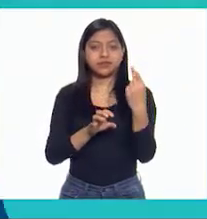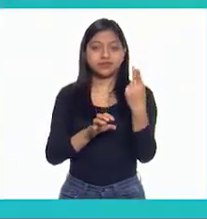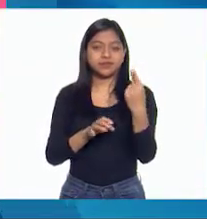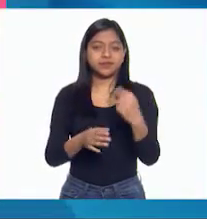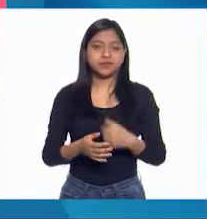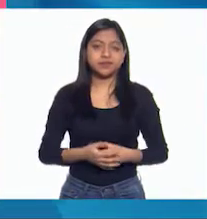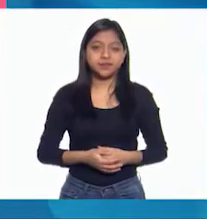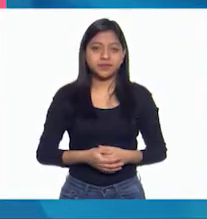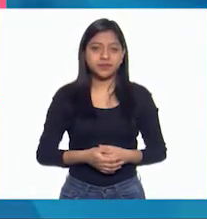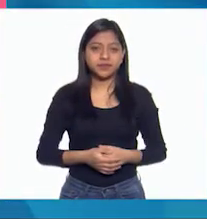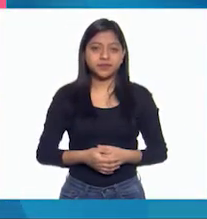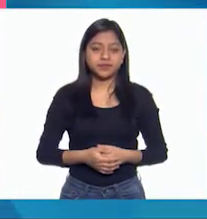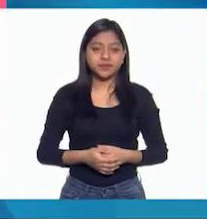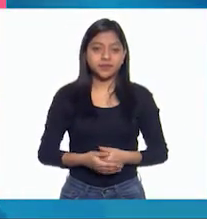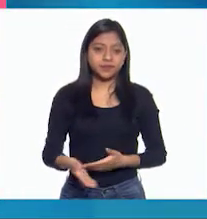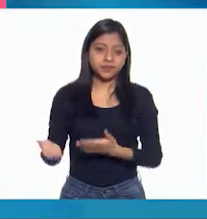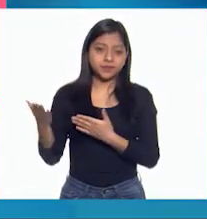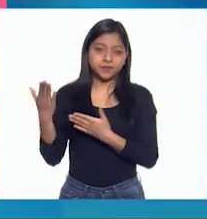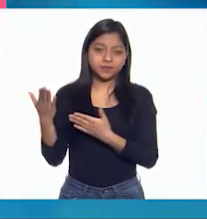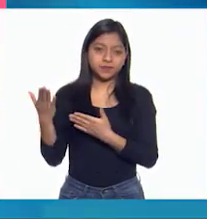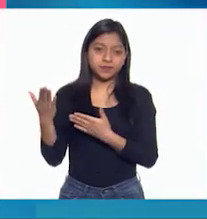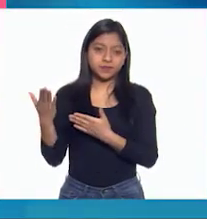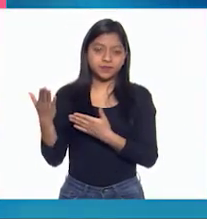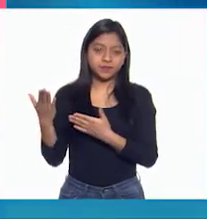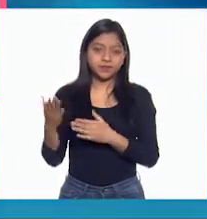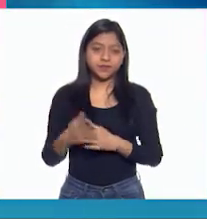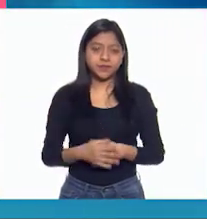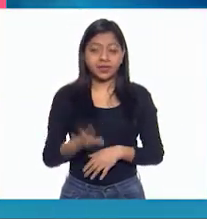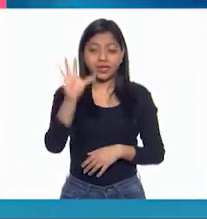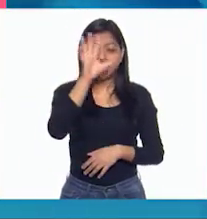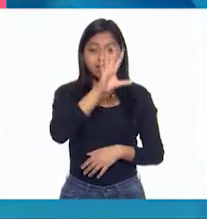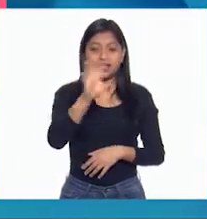25. Voy a borrar 500 esto. Entre 25.